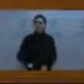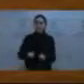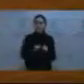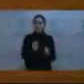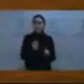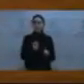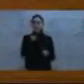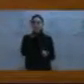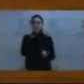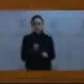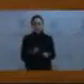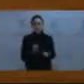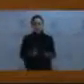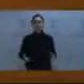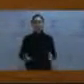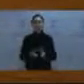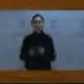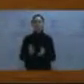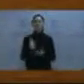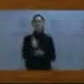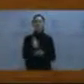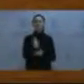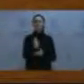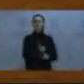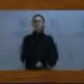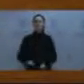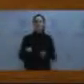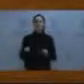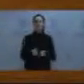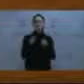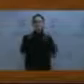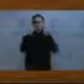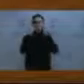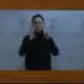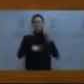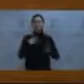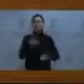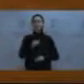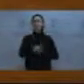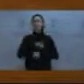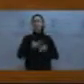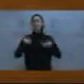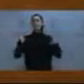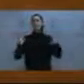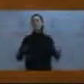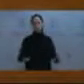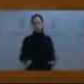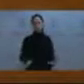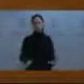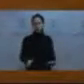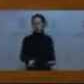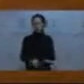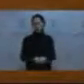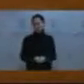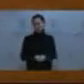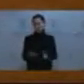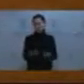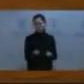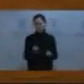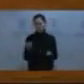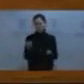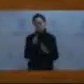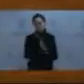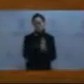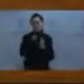que el grupo proponente no defiende, que los socioeducadores puedan hacer aquello que les plazca. Algún sentido, algún control tendrá que